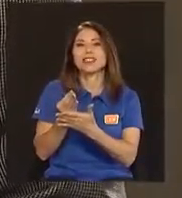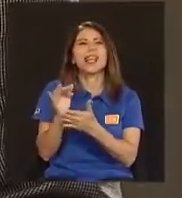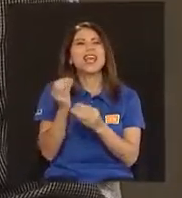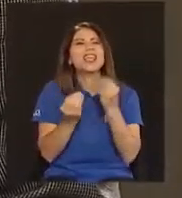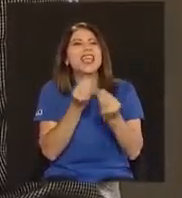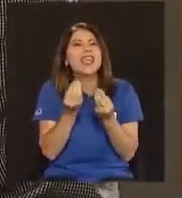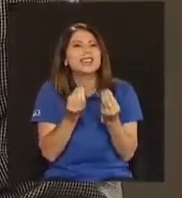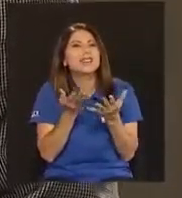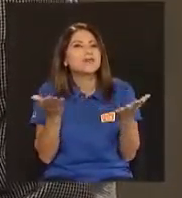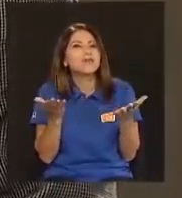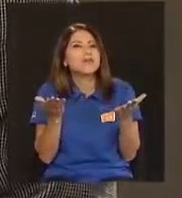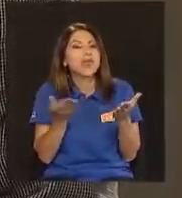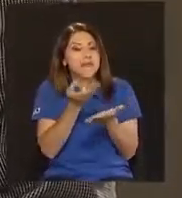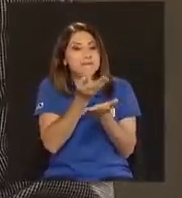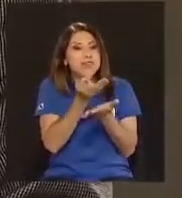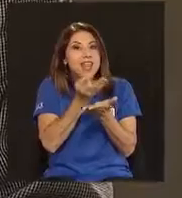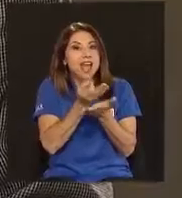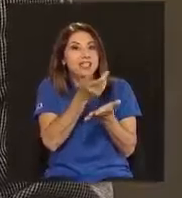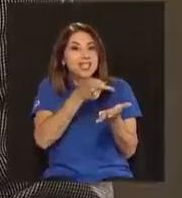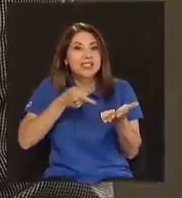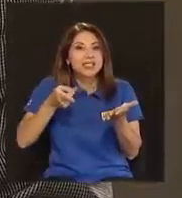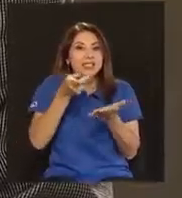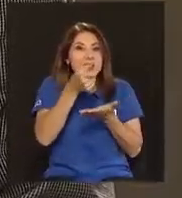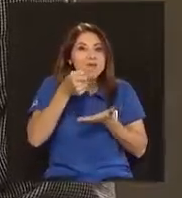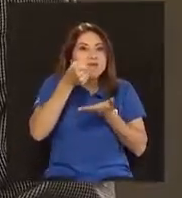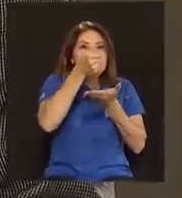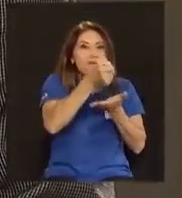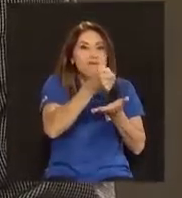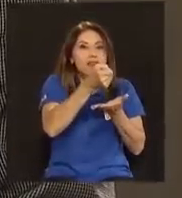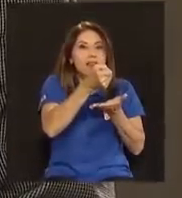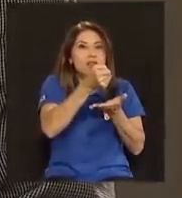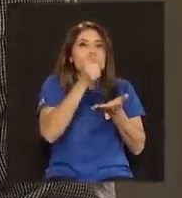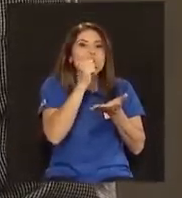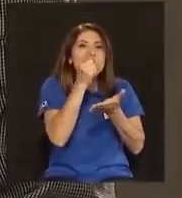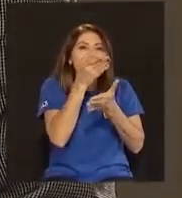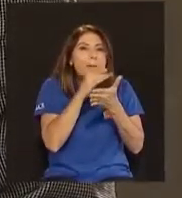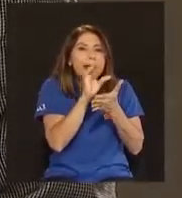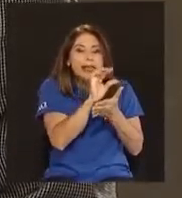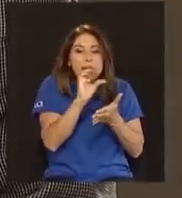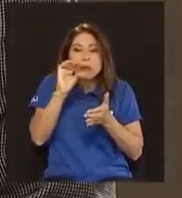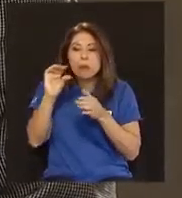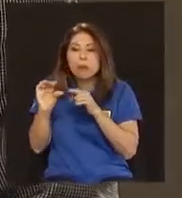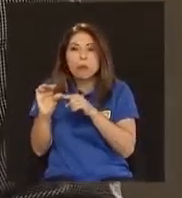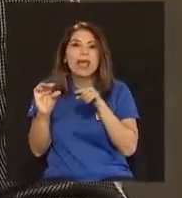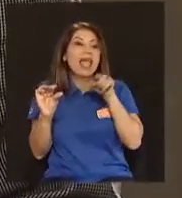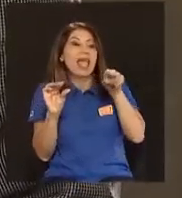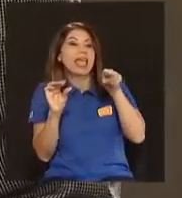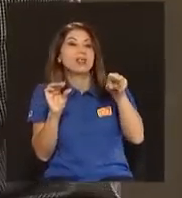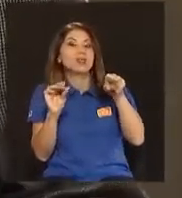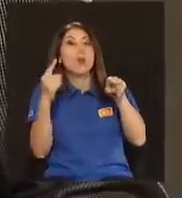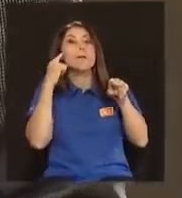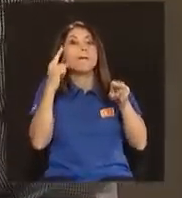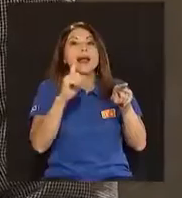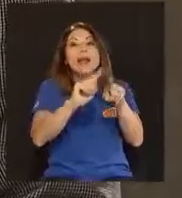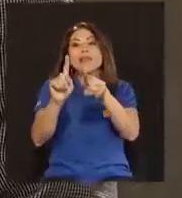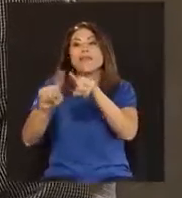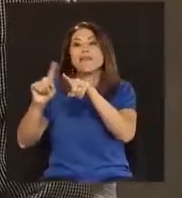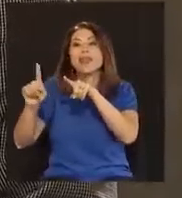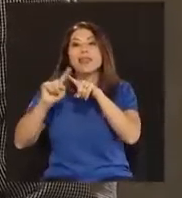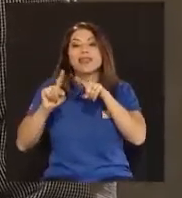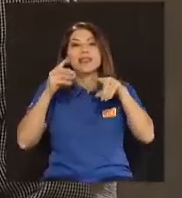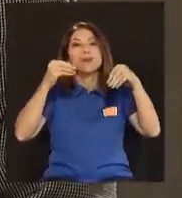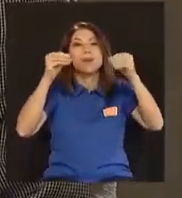están dirigidas a proveer servicios financieros a los sectores que normalmente no tienen acceso a